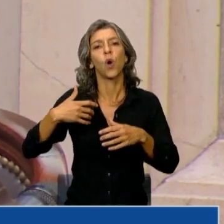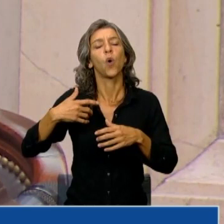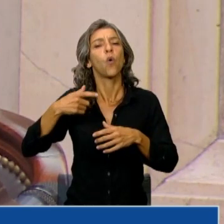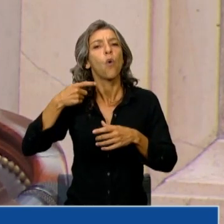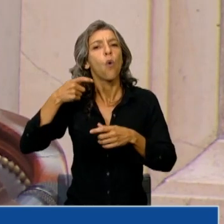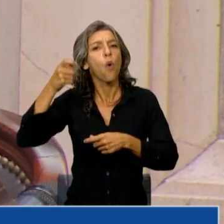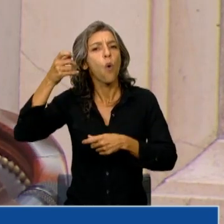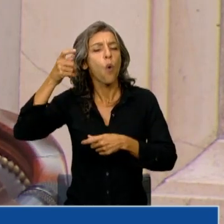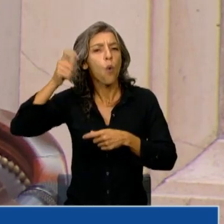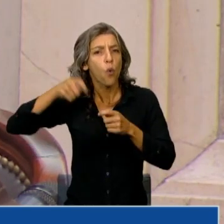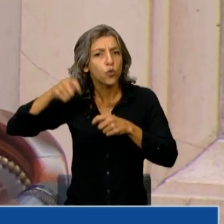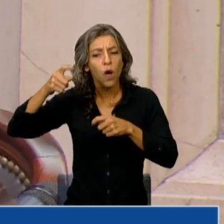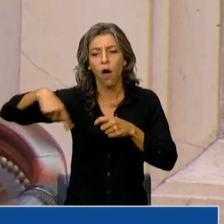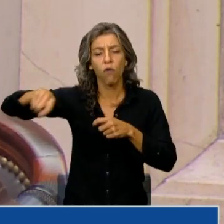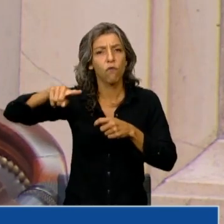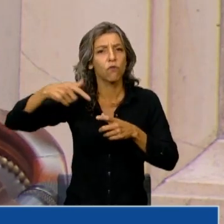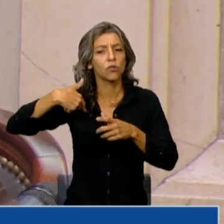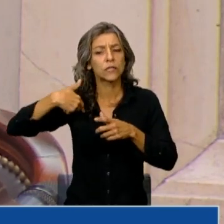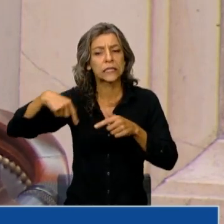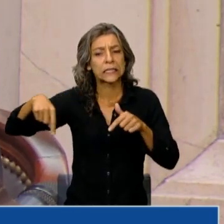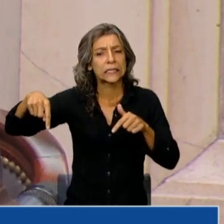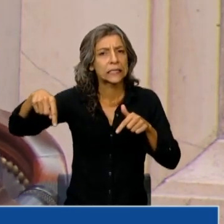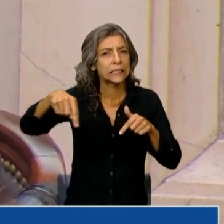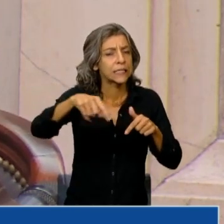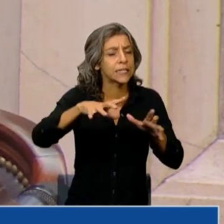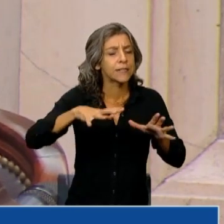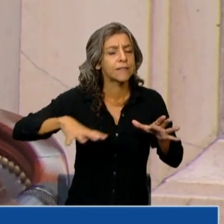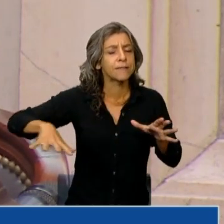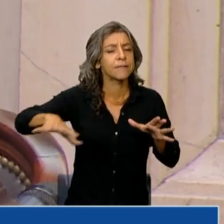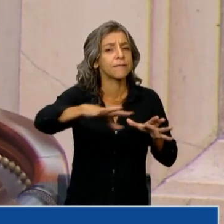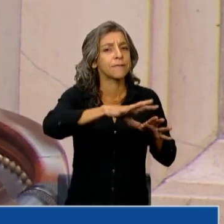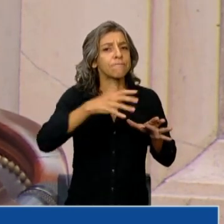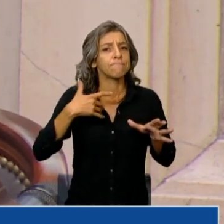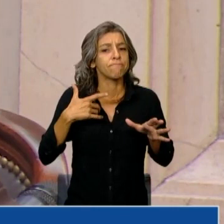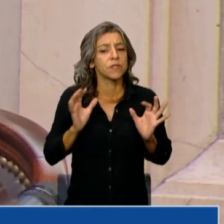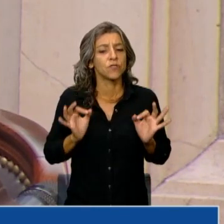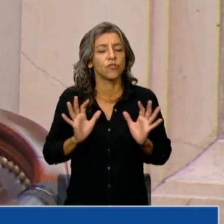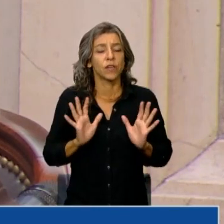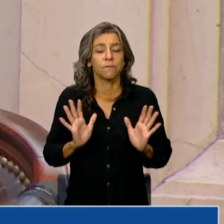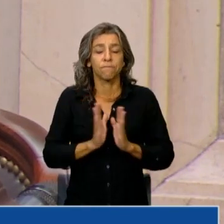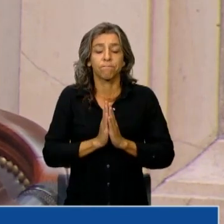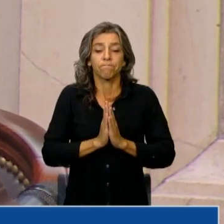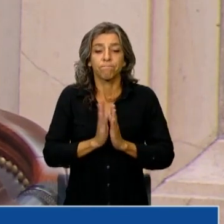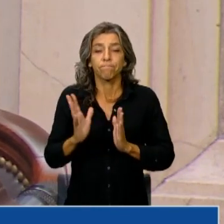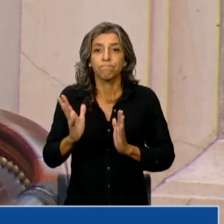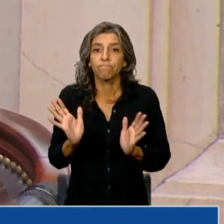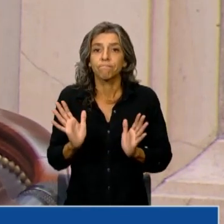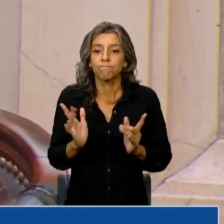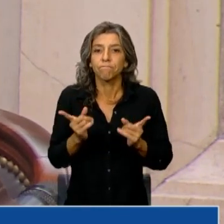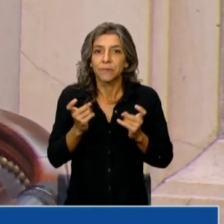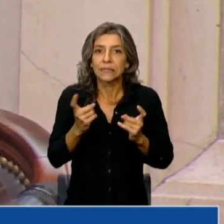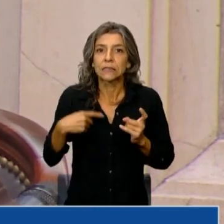demás, son cuestiones frías. Espero que la presencia del gobernador Perotti aquí en el Congreso Nacional no